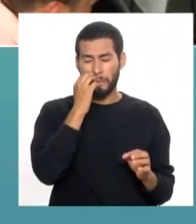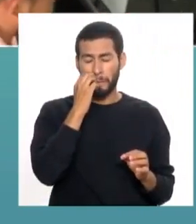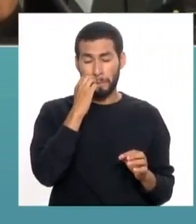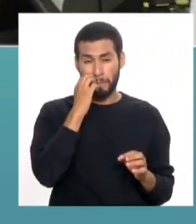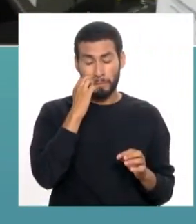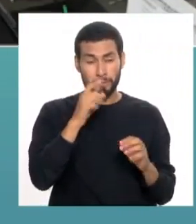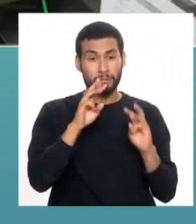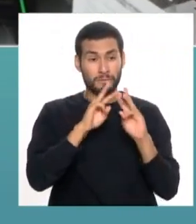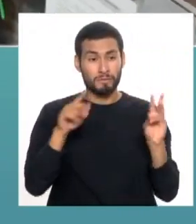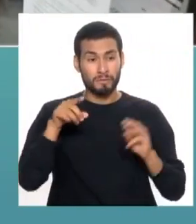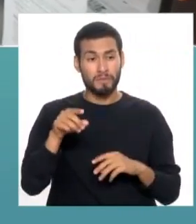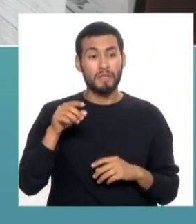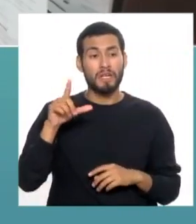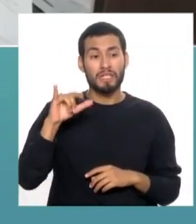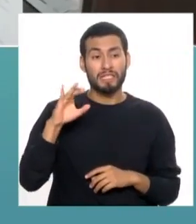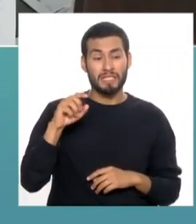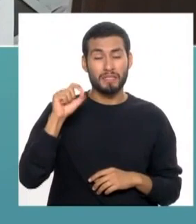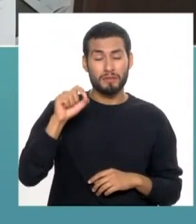página